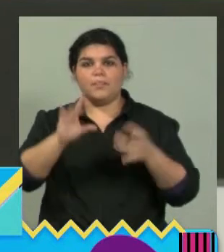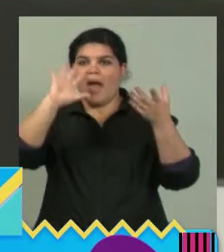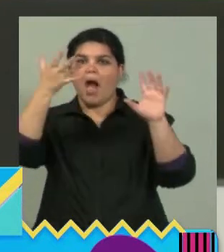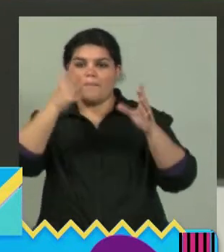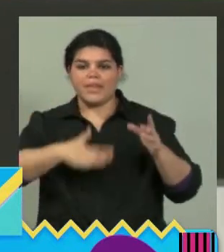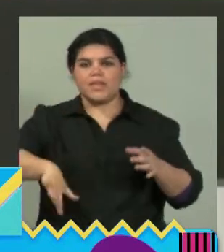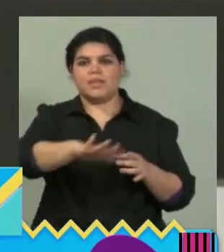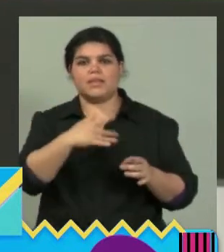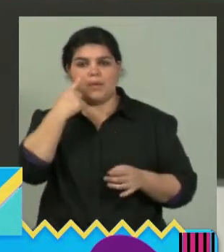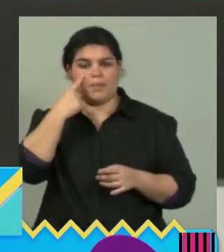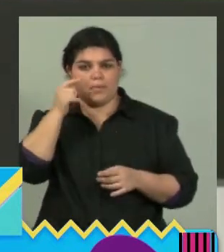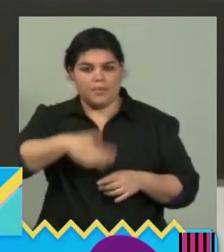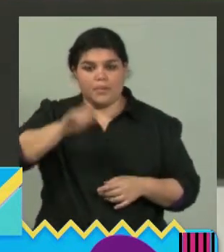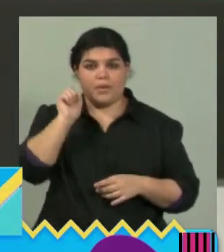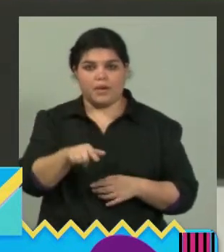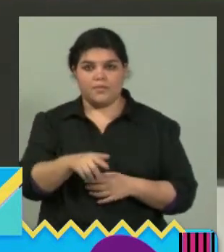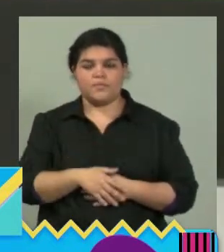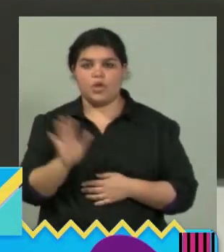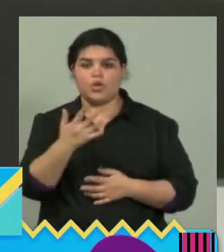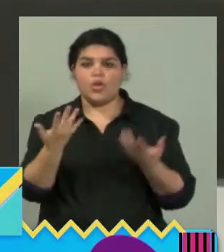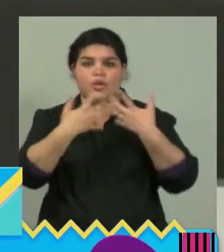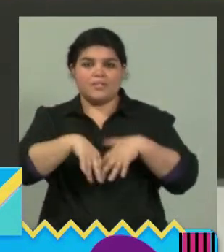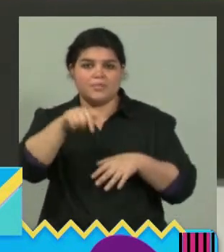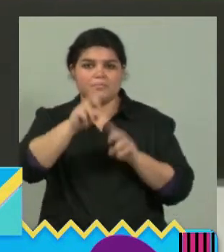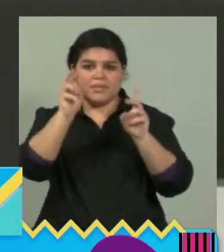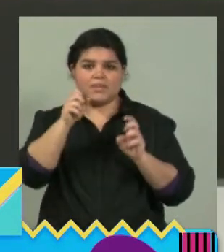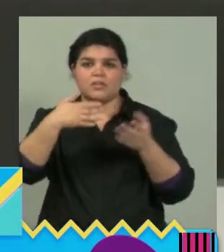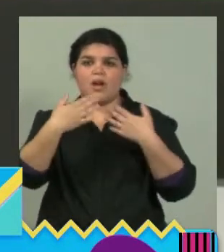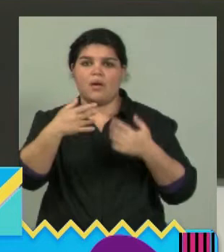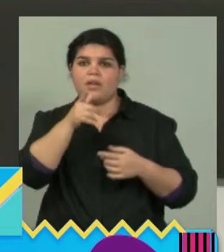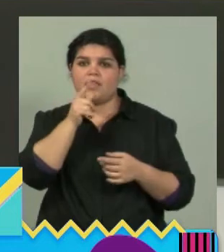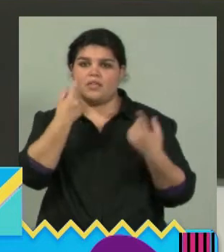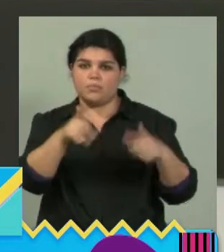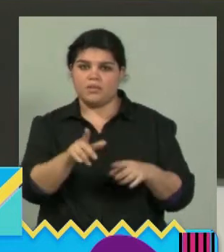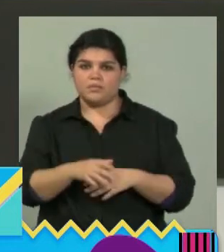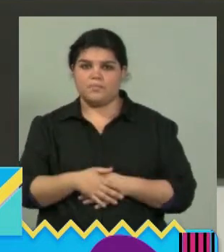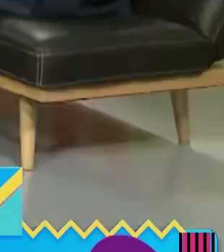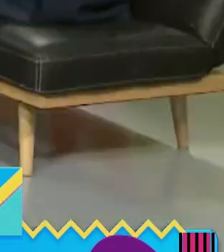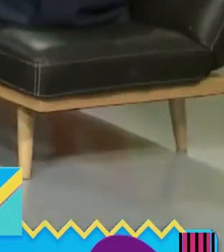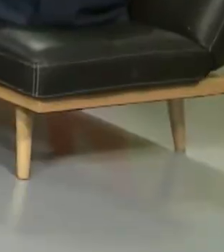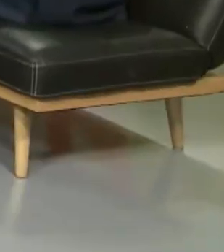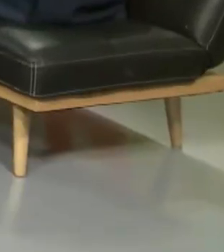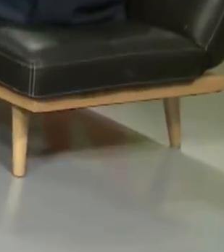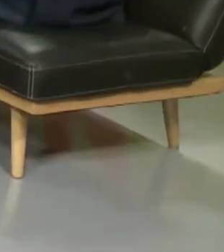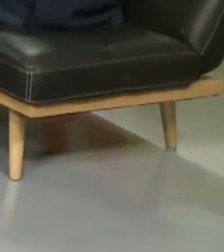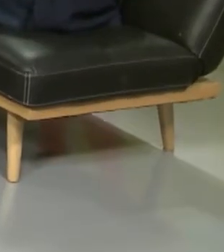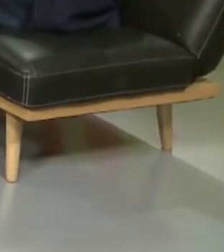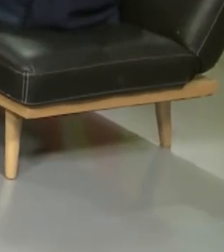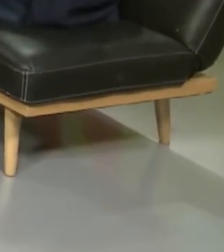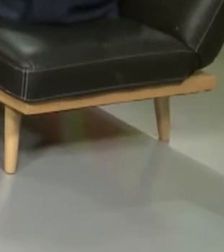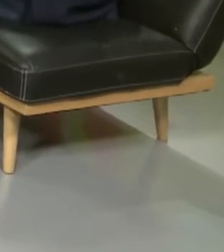nos rodea a diario, en donde vivimos. Bueno, todo eso estamos hablando hoy en Distintos Parecidos. Ya volvemos.